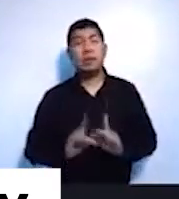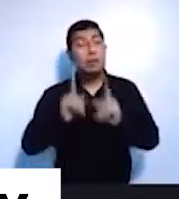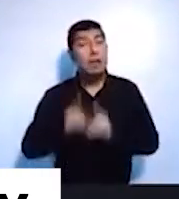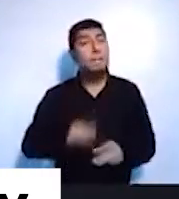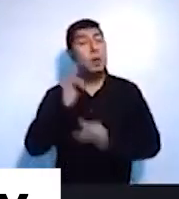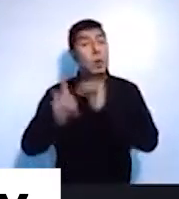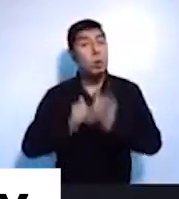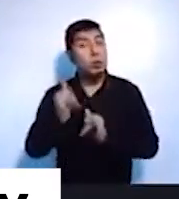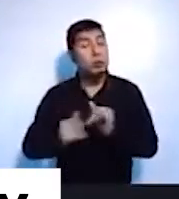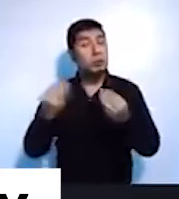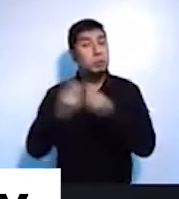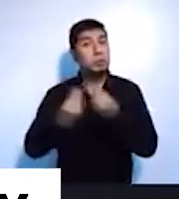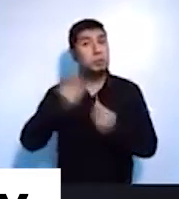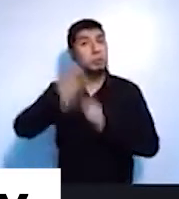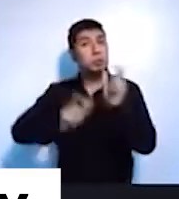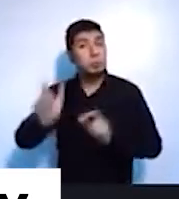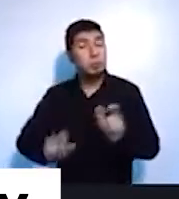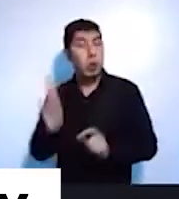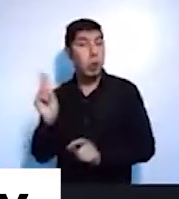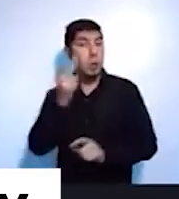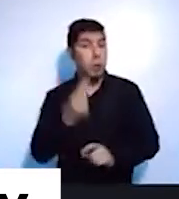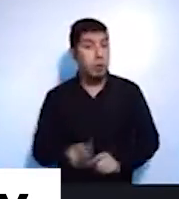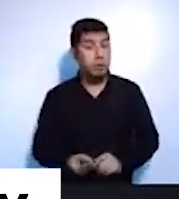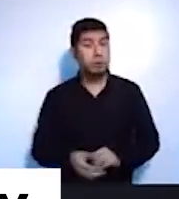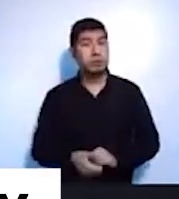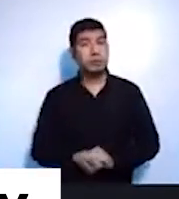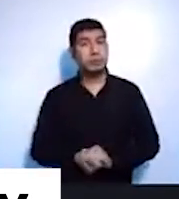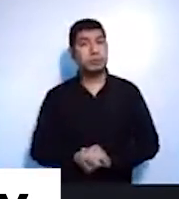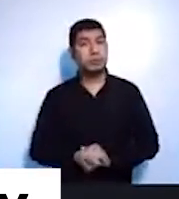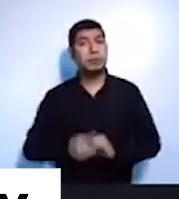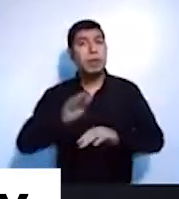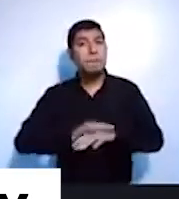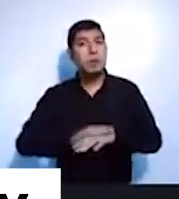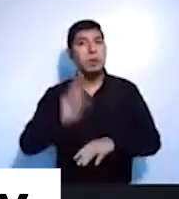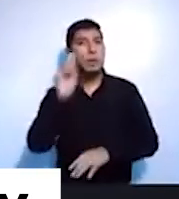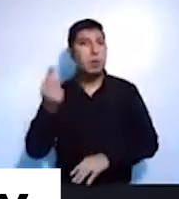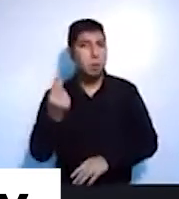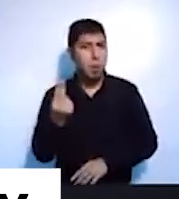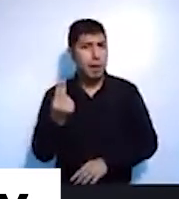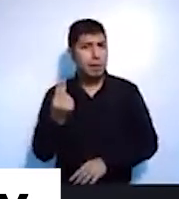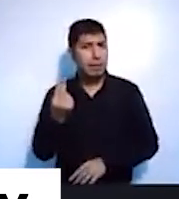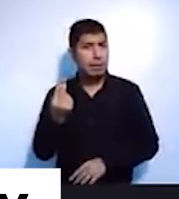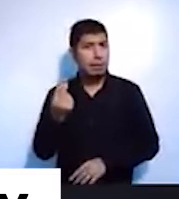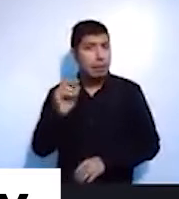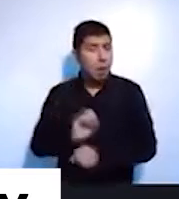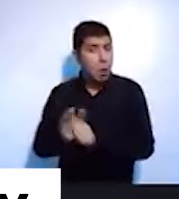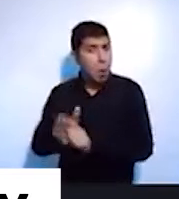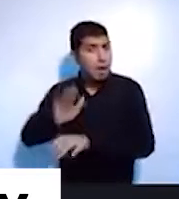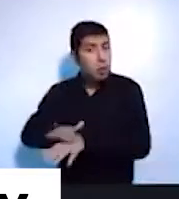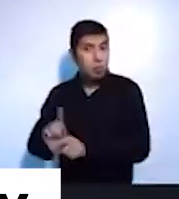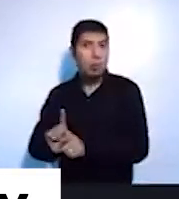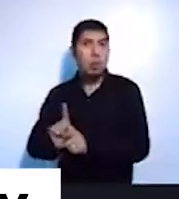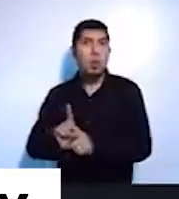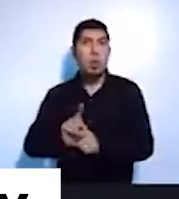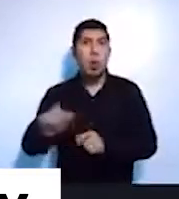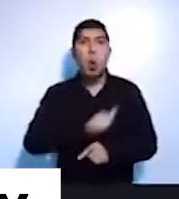casos que nosotros contamos dentro de las personas fallecidas cuya causa del fallecimiento primaria no ha sido el coronavirus, sino que ha